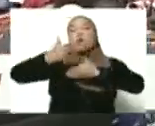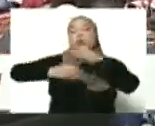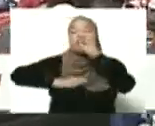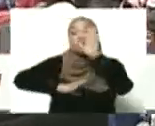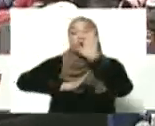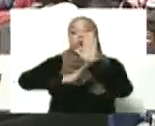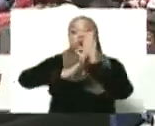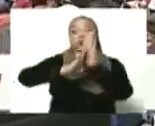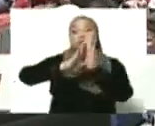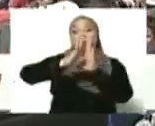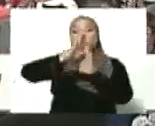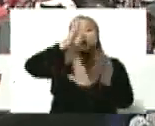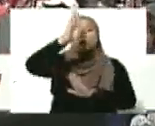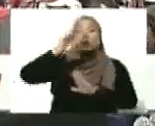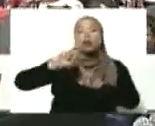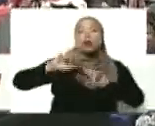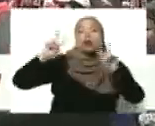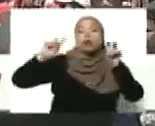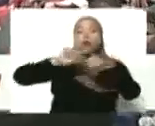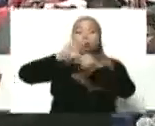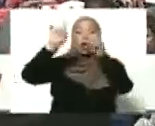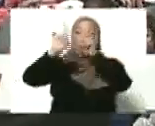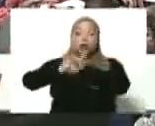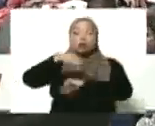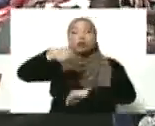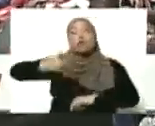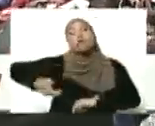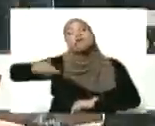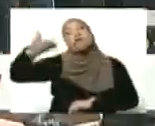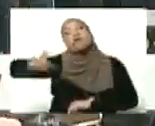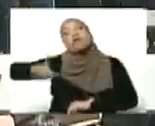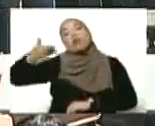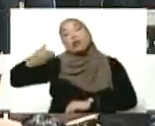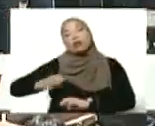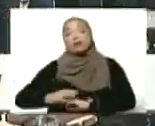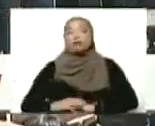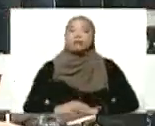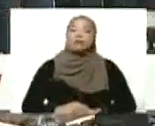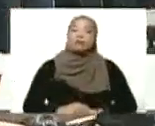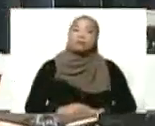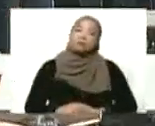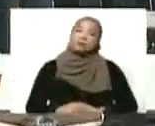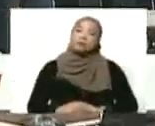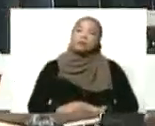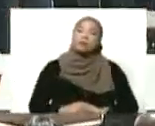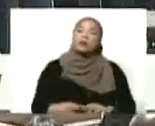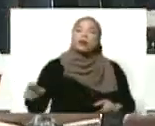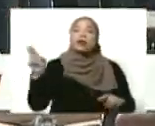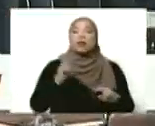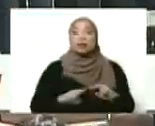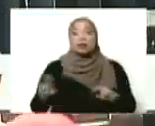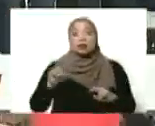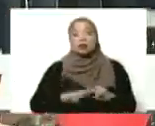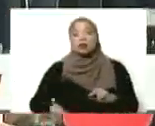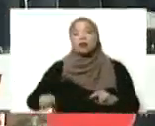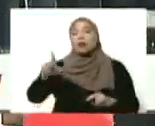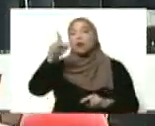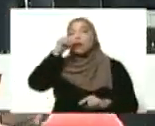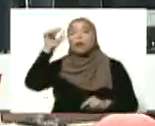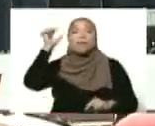seguir avanzando y por eso esa renovación que ha habido es tan importante que los tiene ustedes aquí. Tiene estas niñas, estas jóvenes que han